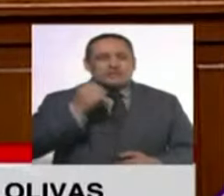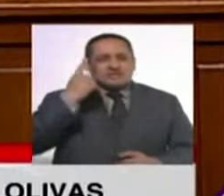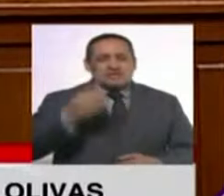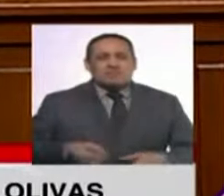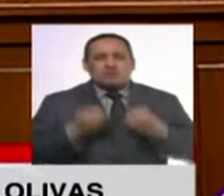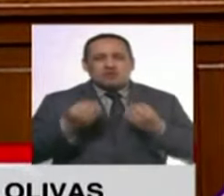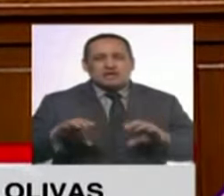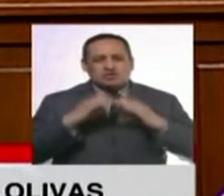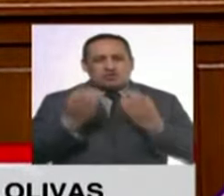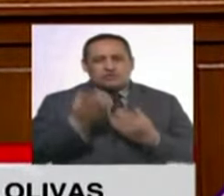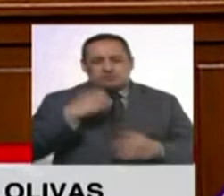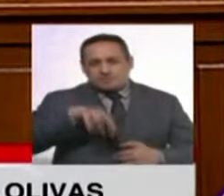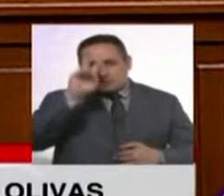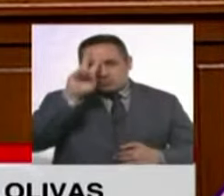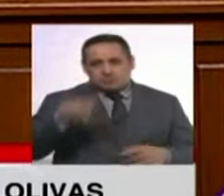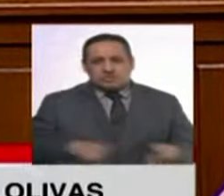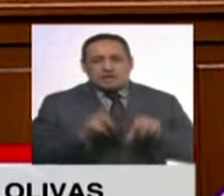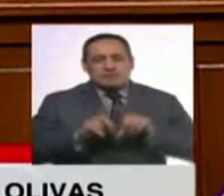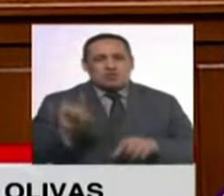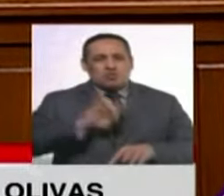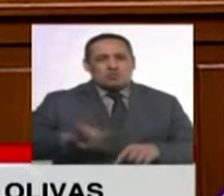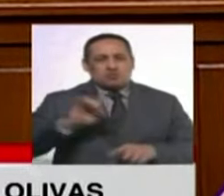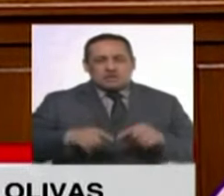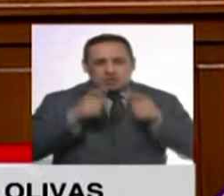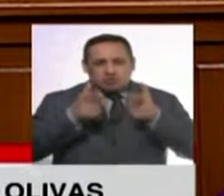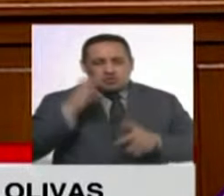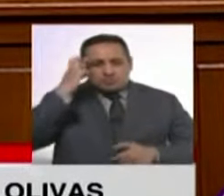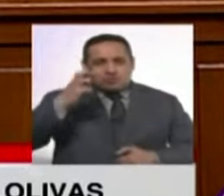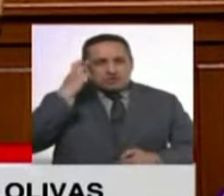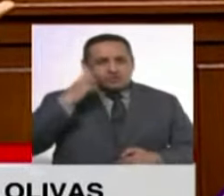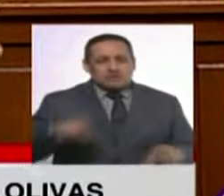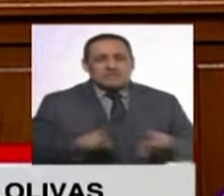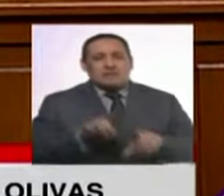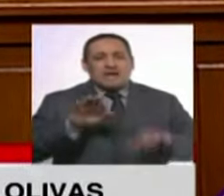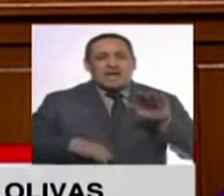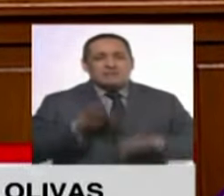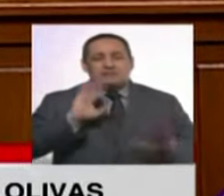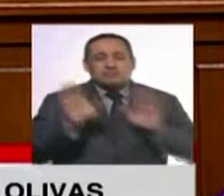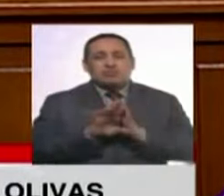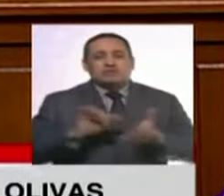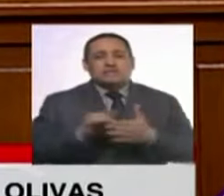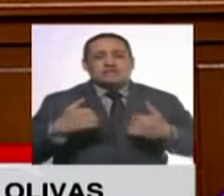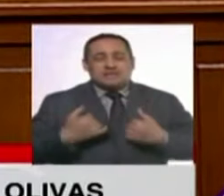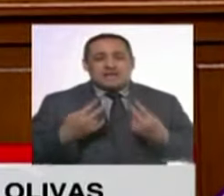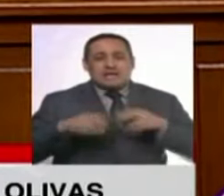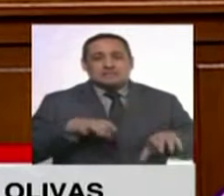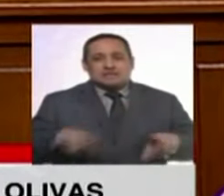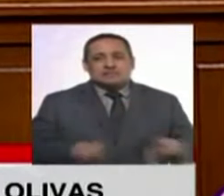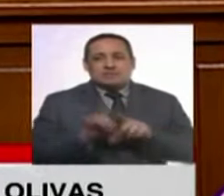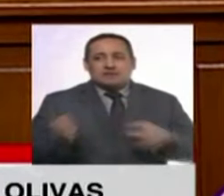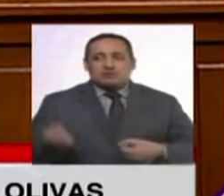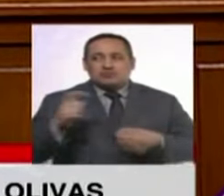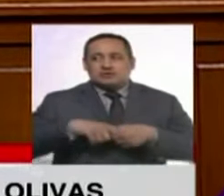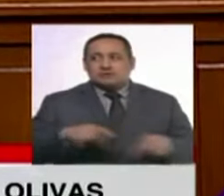qué es que el congreso de la República utiliza el control político y a veces lo tenemos que hacer inclusive